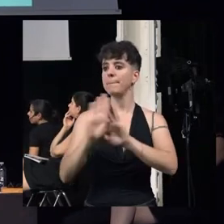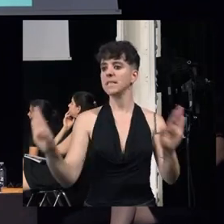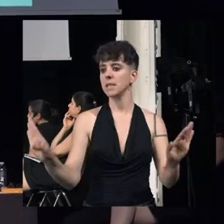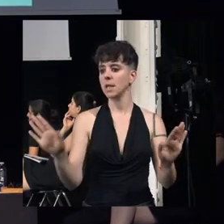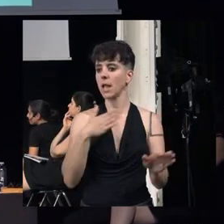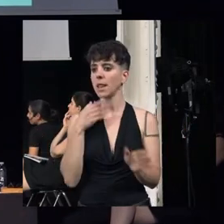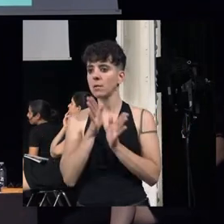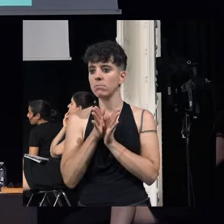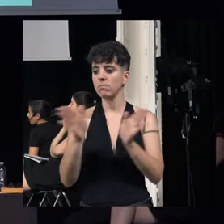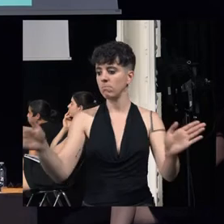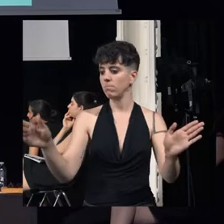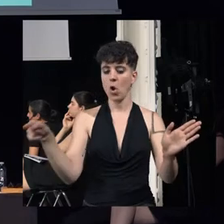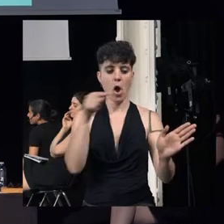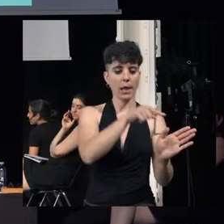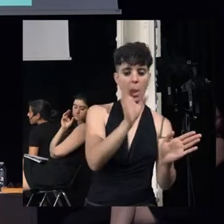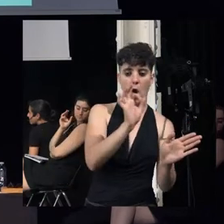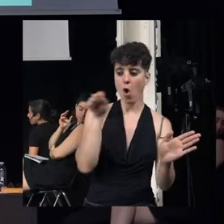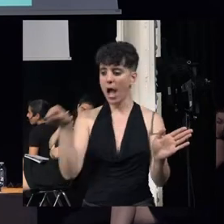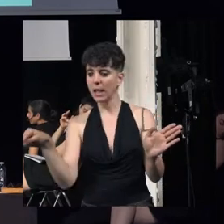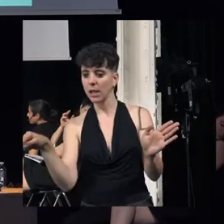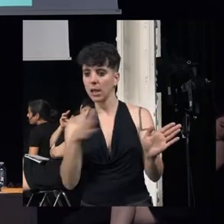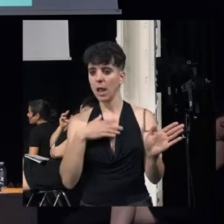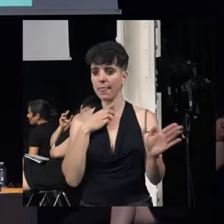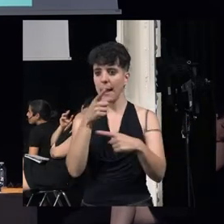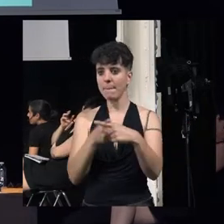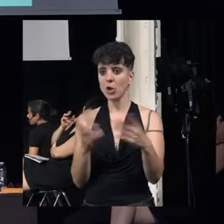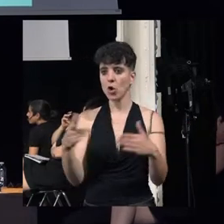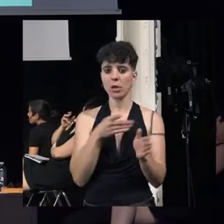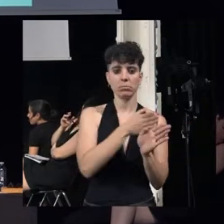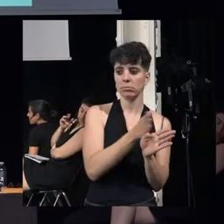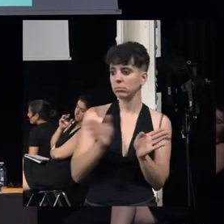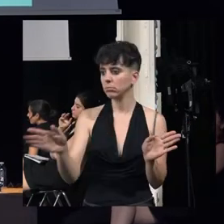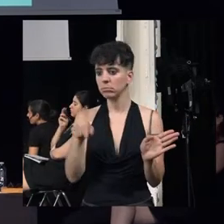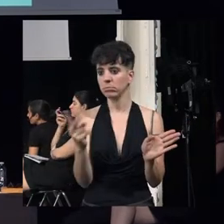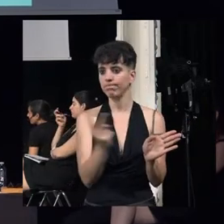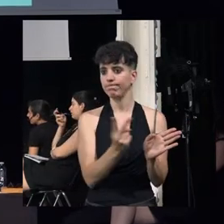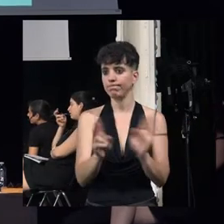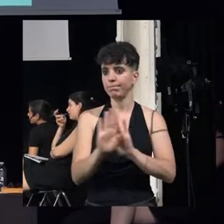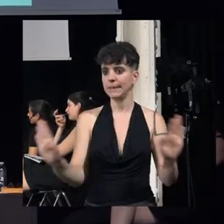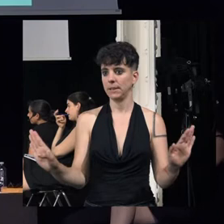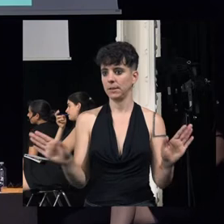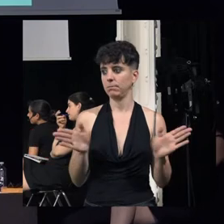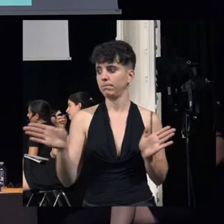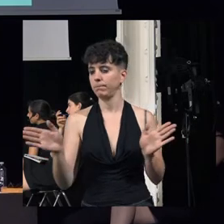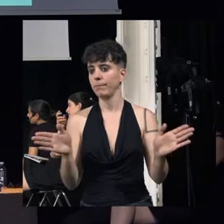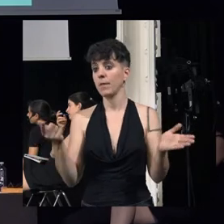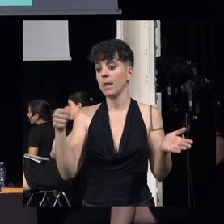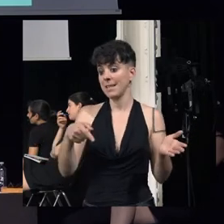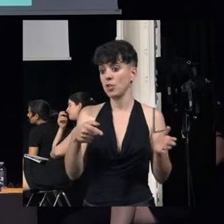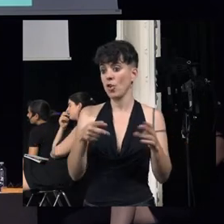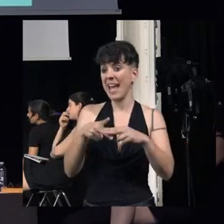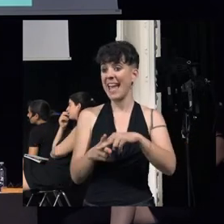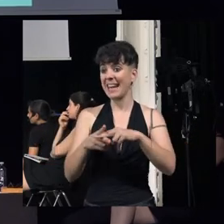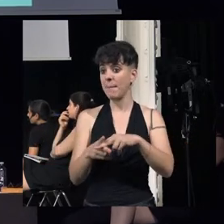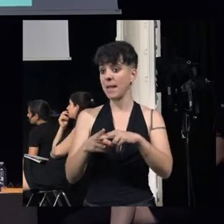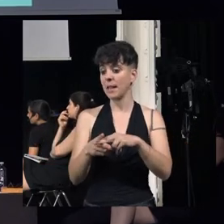o en otro, que se carga absolutamente cualquier tipo de posición intermedia, de posición gradual, y lo establece como una herramienta